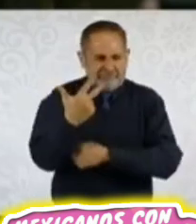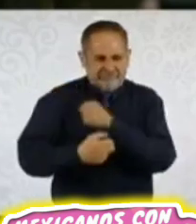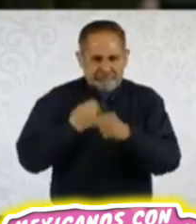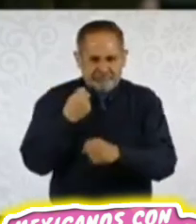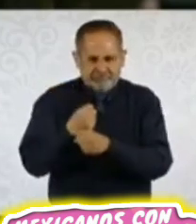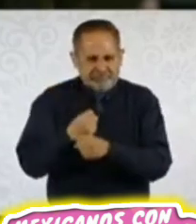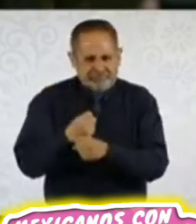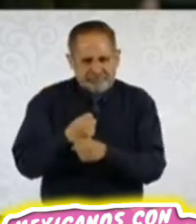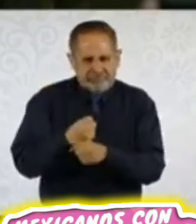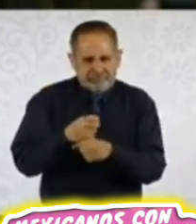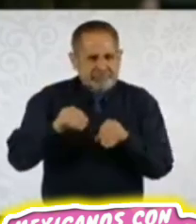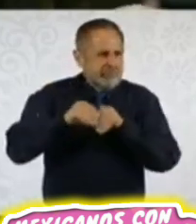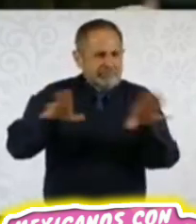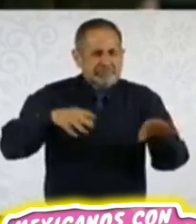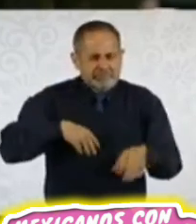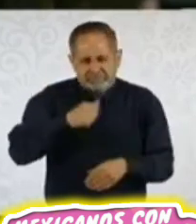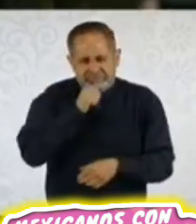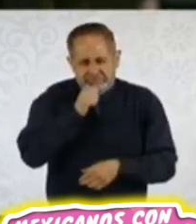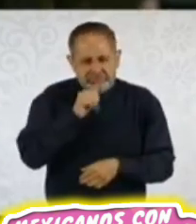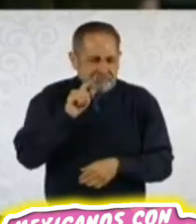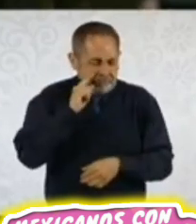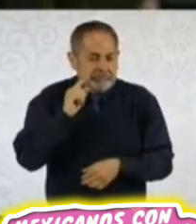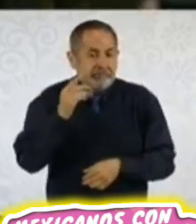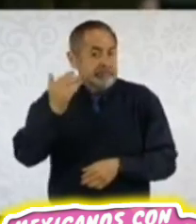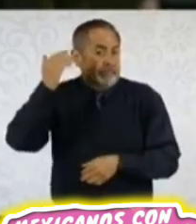antes de que fuera muy visible todo este asunto,